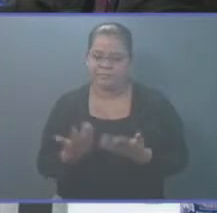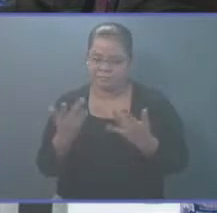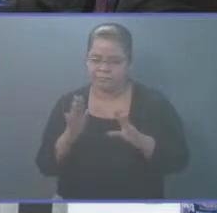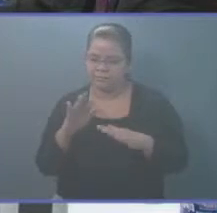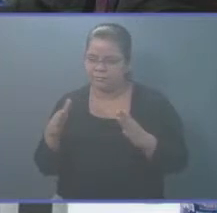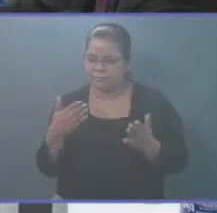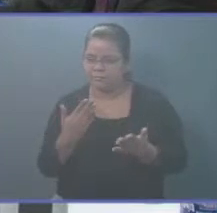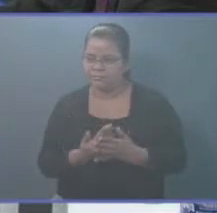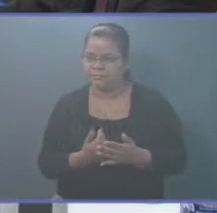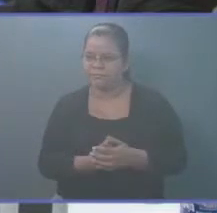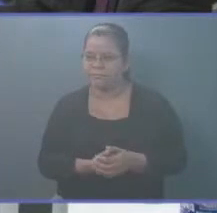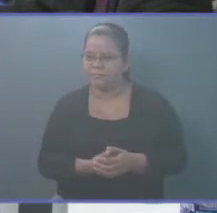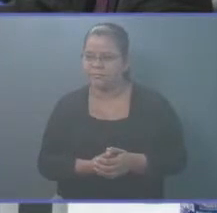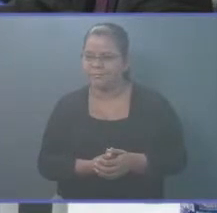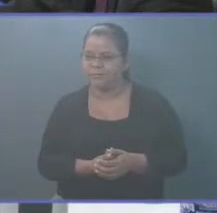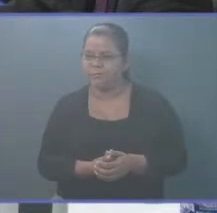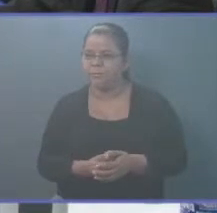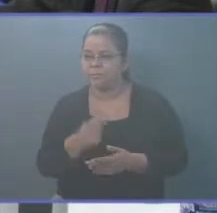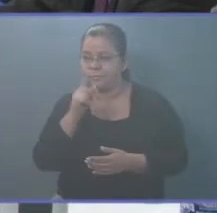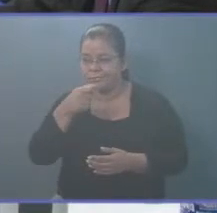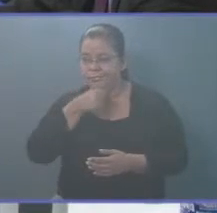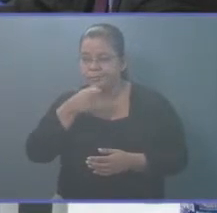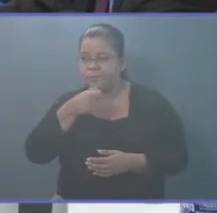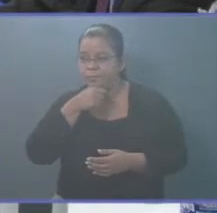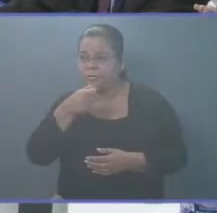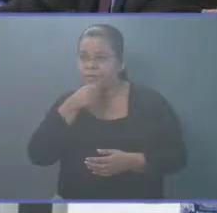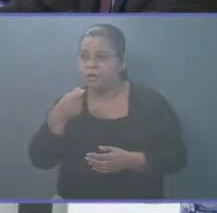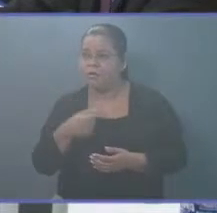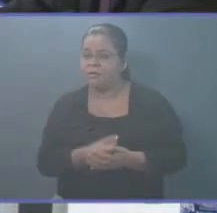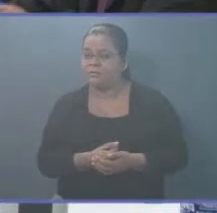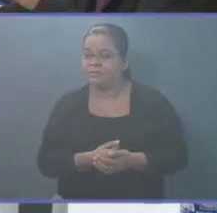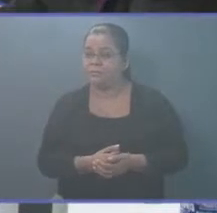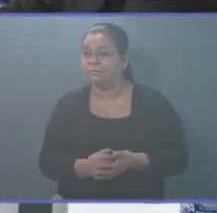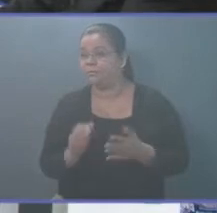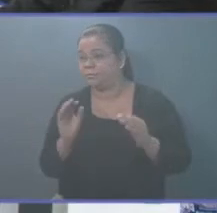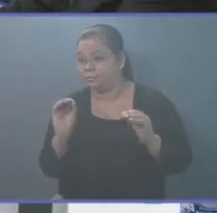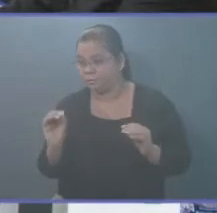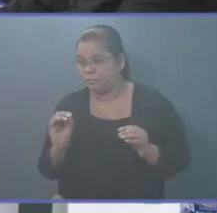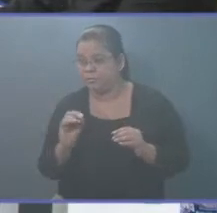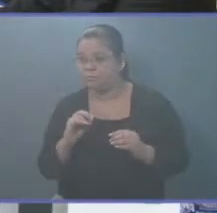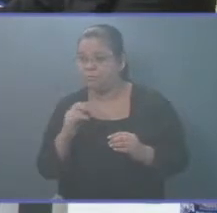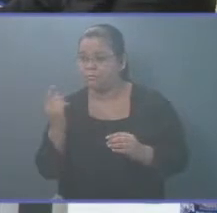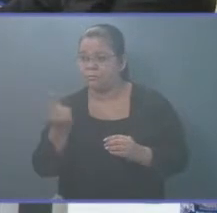levantamiento, de un informe o de simplemente